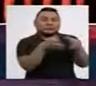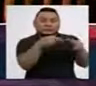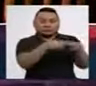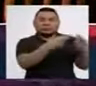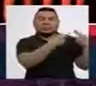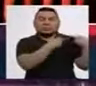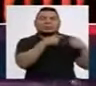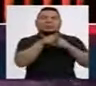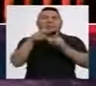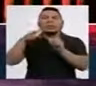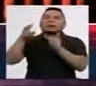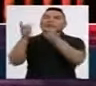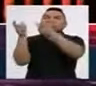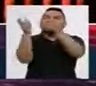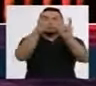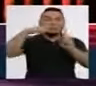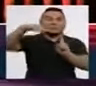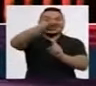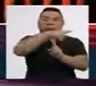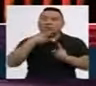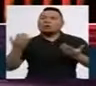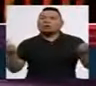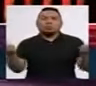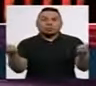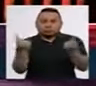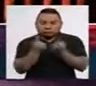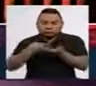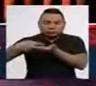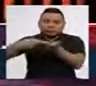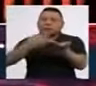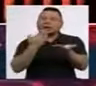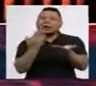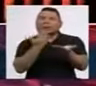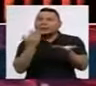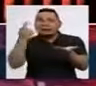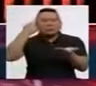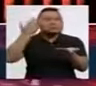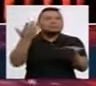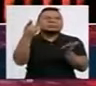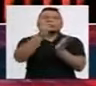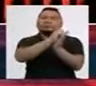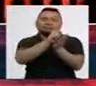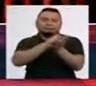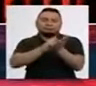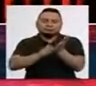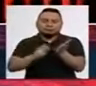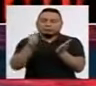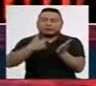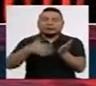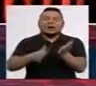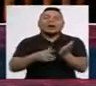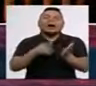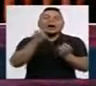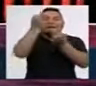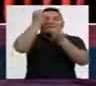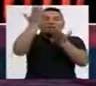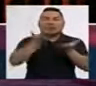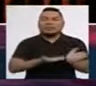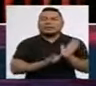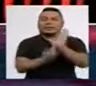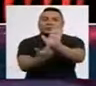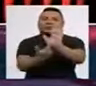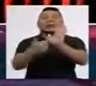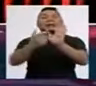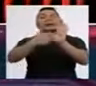a 150 metros. Hemos tomado nota de todos los niveles, ¿no? Y con eso se ha preparado un informe, y ese es el informe